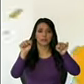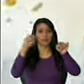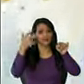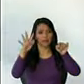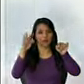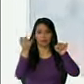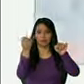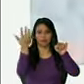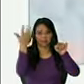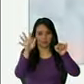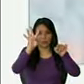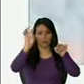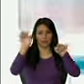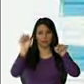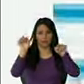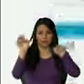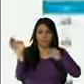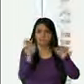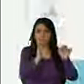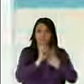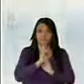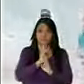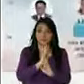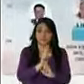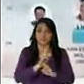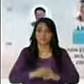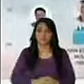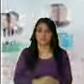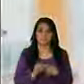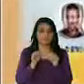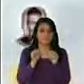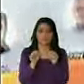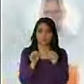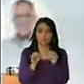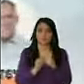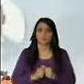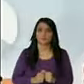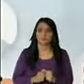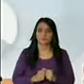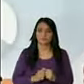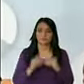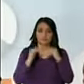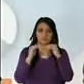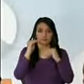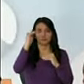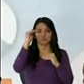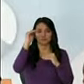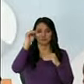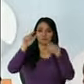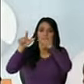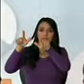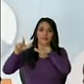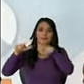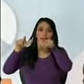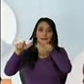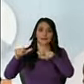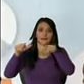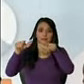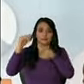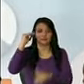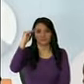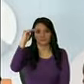40.409 se ha escrutado. El resultado de esto se mantiene. La tendencia, como habían manifestado el día de ayer, se